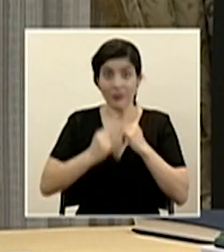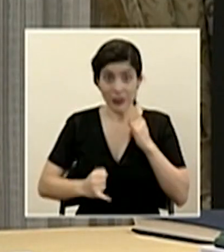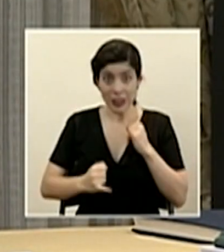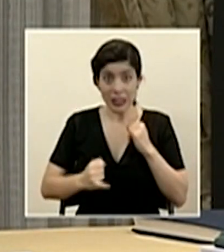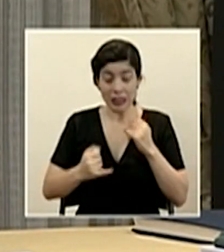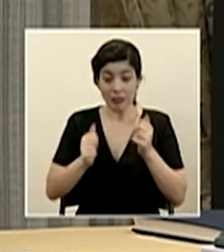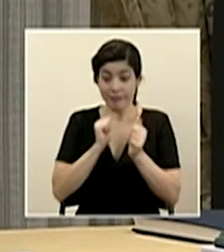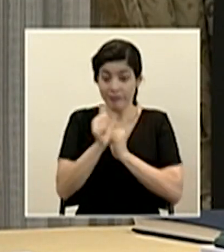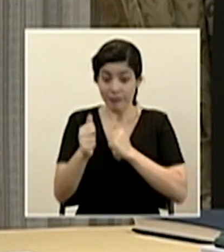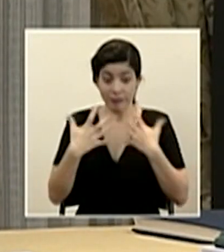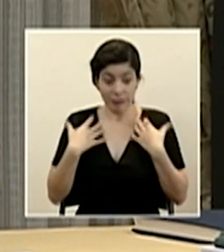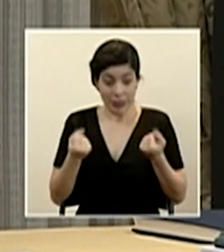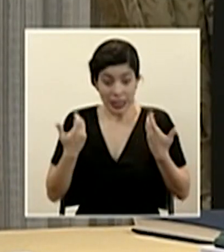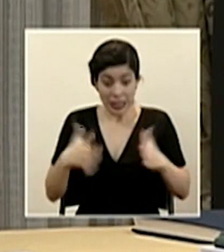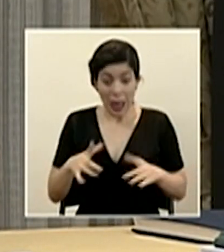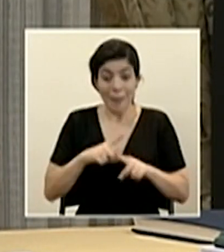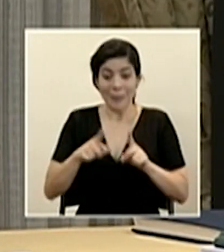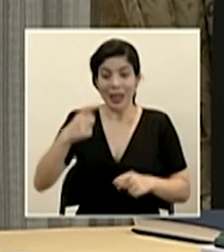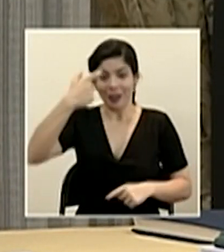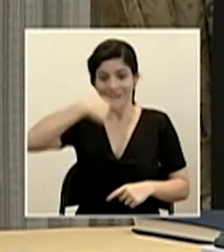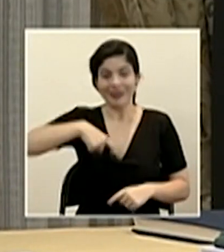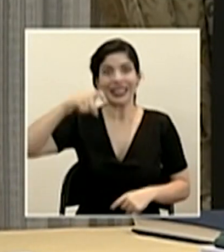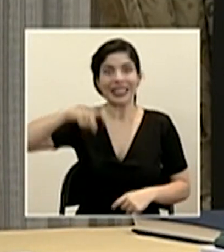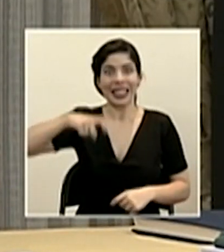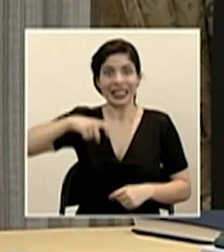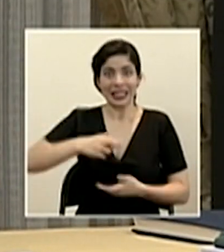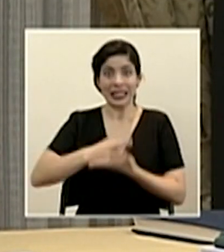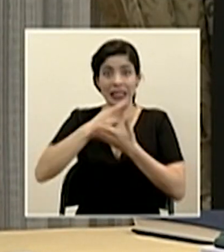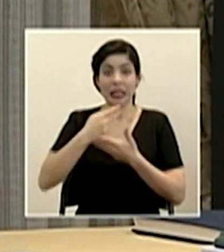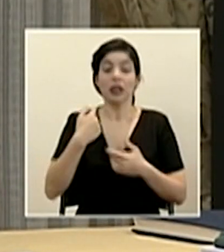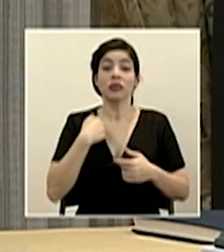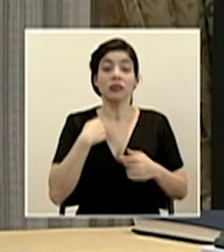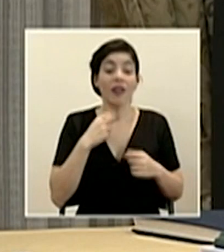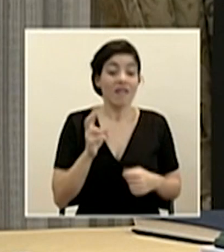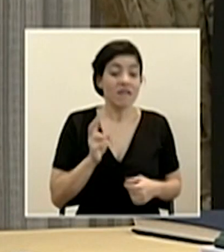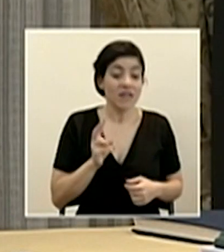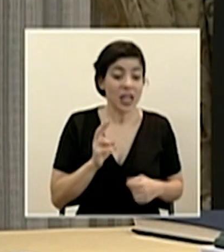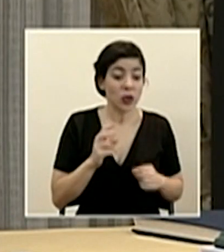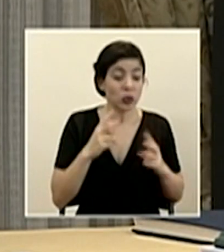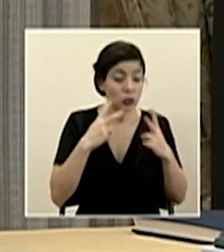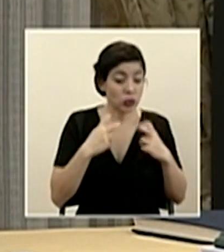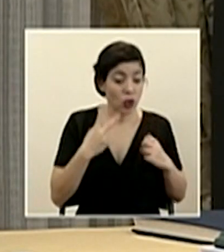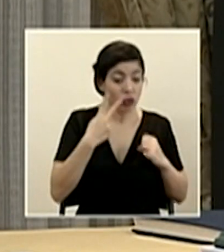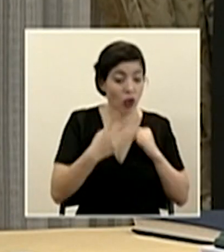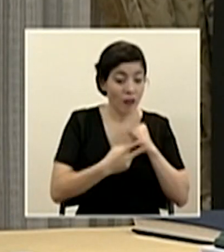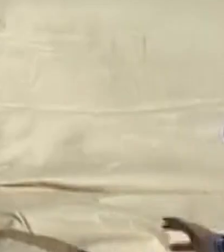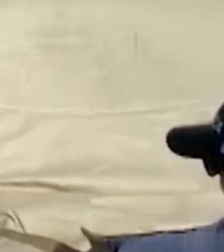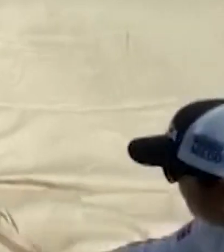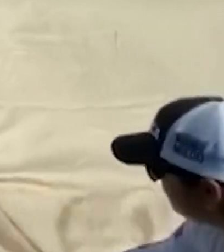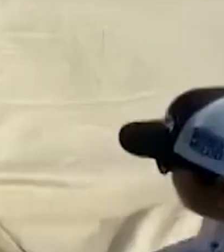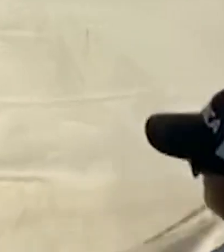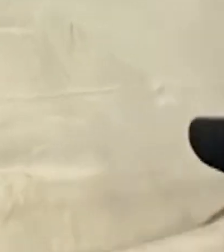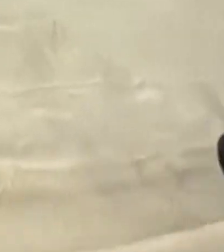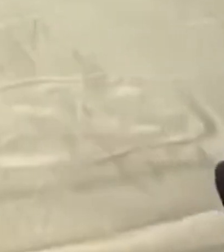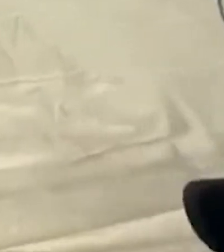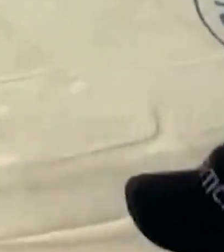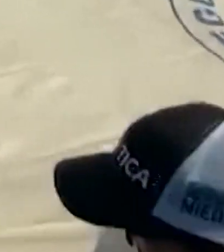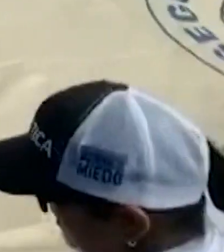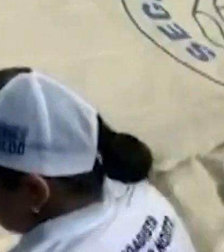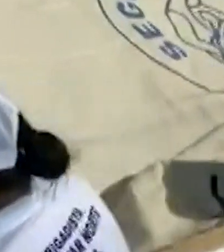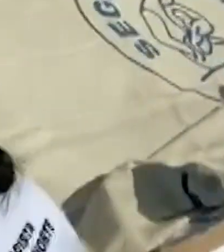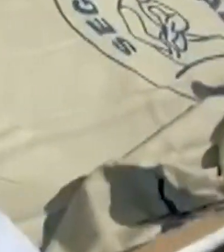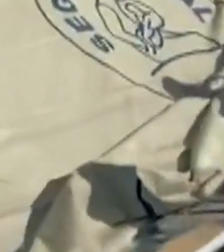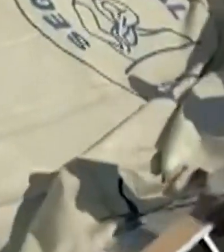ya pasaron por la enfermedad y que ya han salido negativos 2 veces en las pruebas de diagnóstico. En tanto, a los